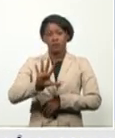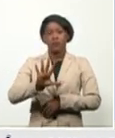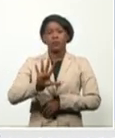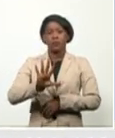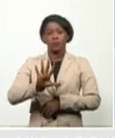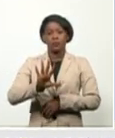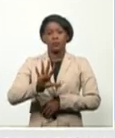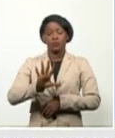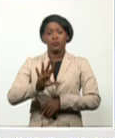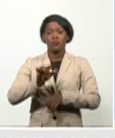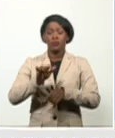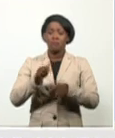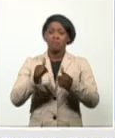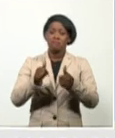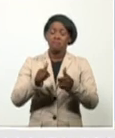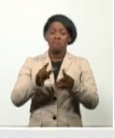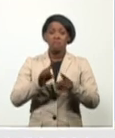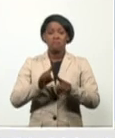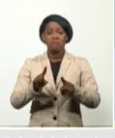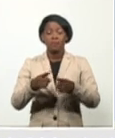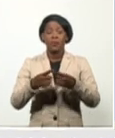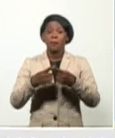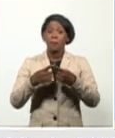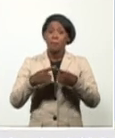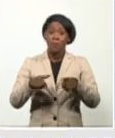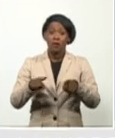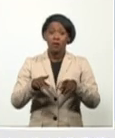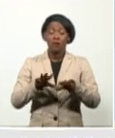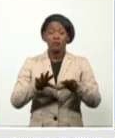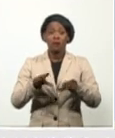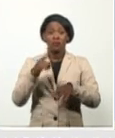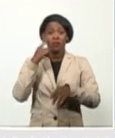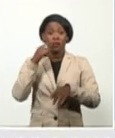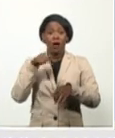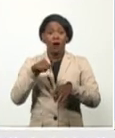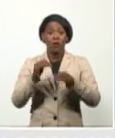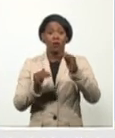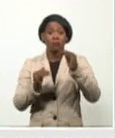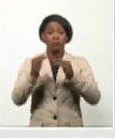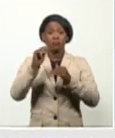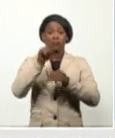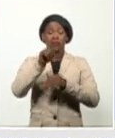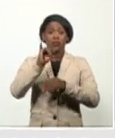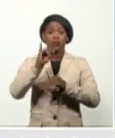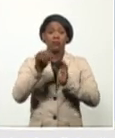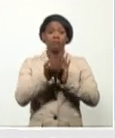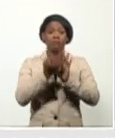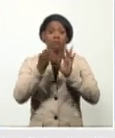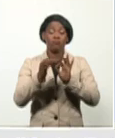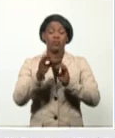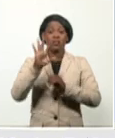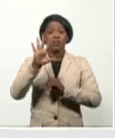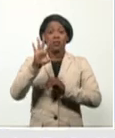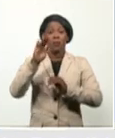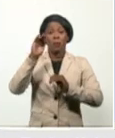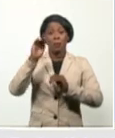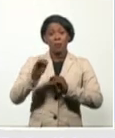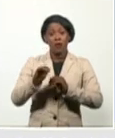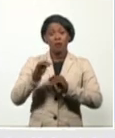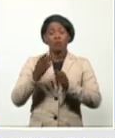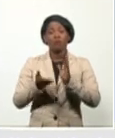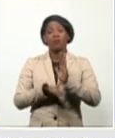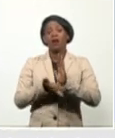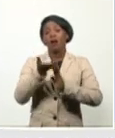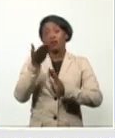es muy favorable porque tuvimos 16 casos confirmados y 5 altas, que hasta ahora habíamos tenido